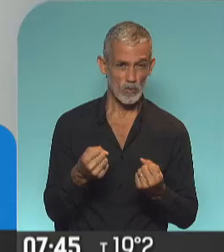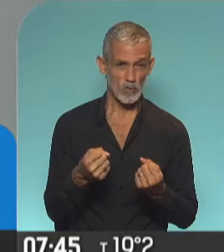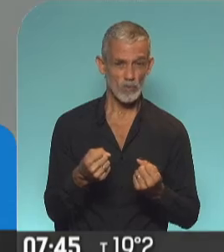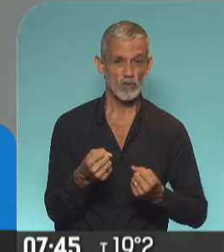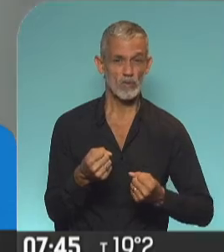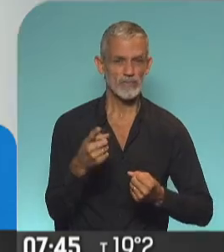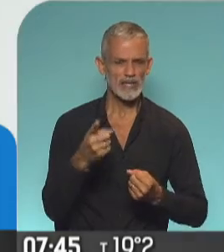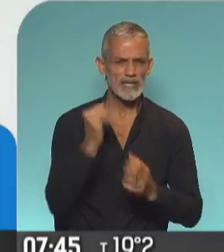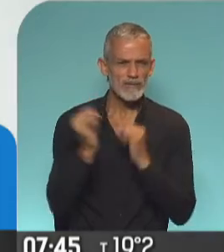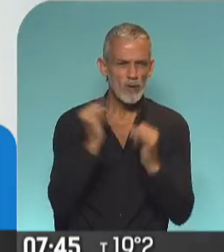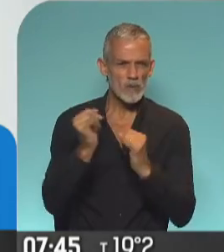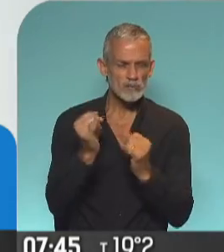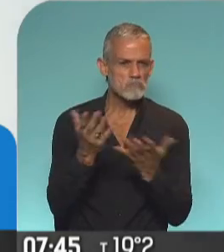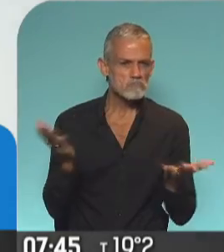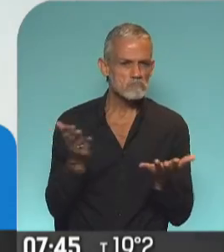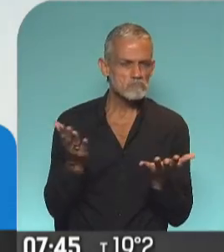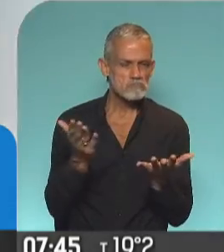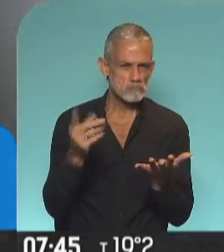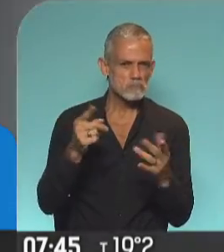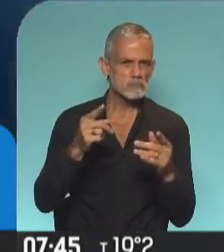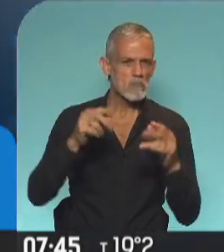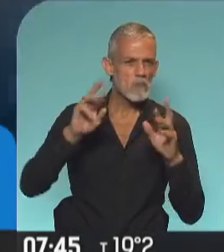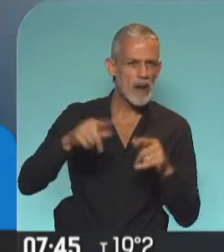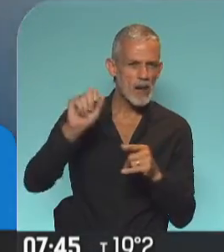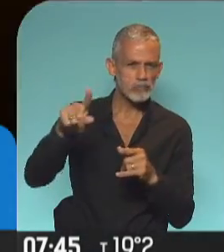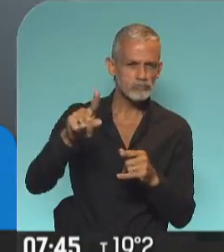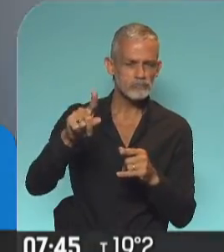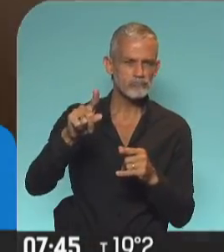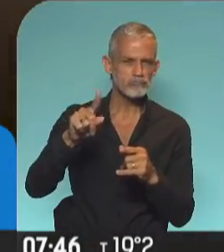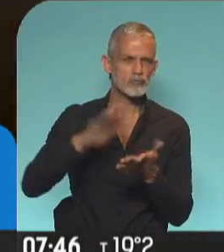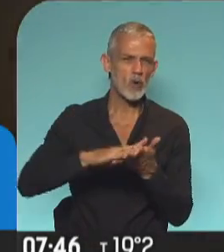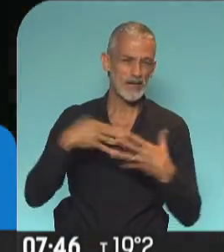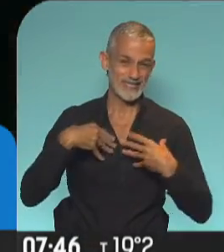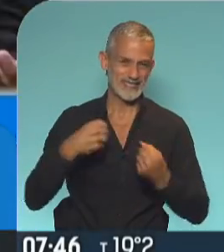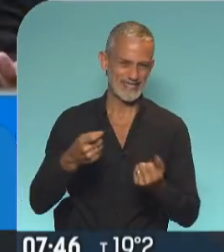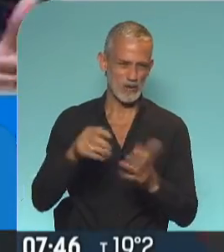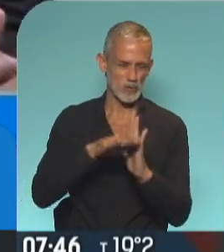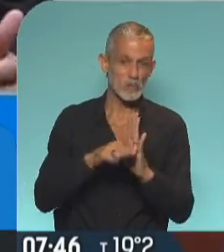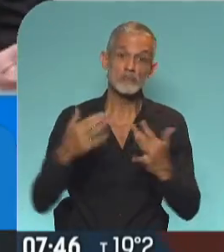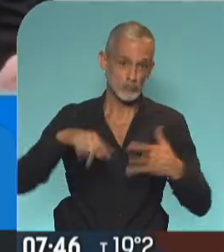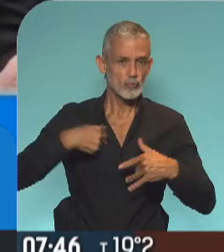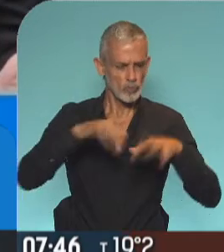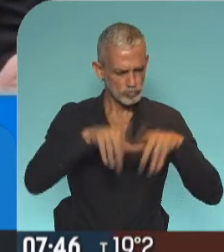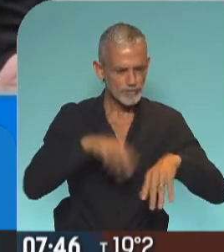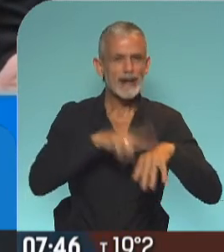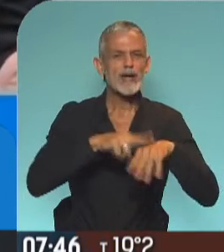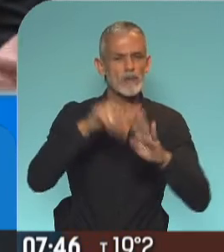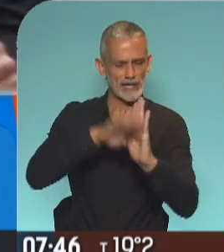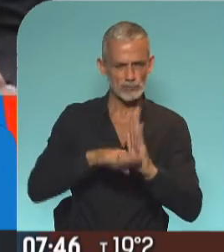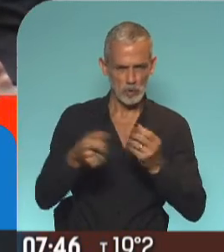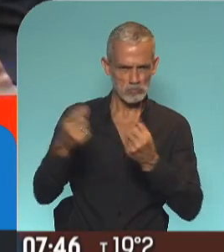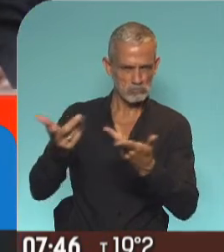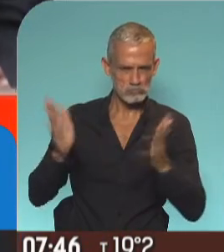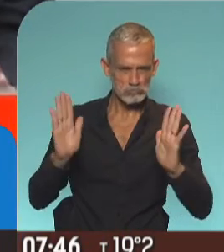información que lleva adelante en política sanitaria la provincia. Vamos a hacer recomendaciones, digo, a todo esto, ¿no?